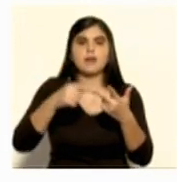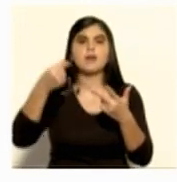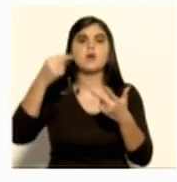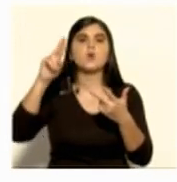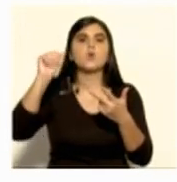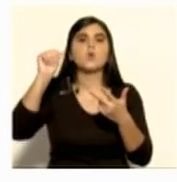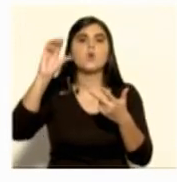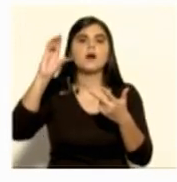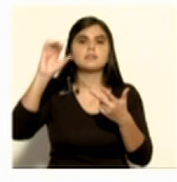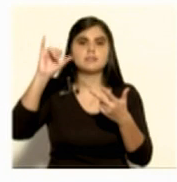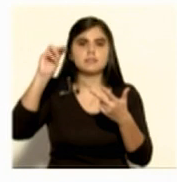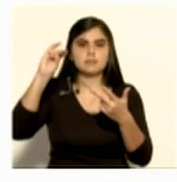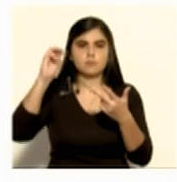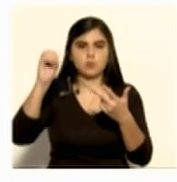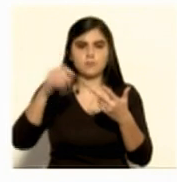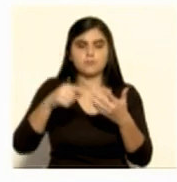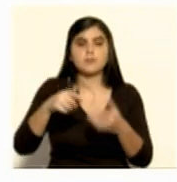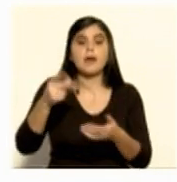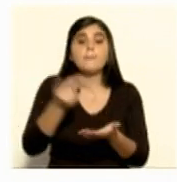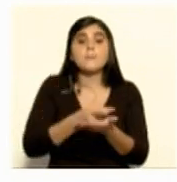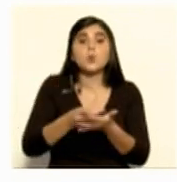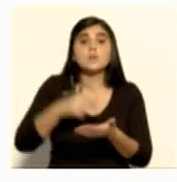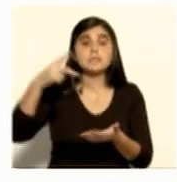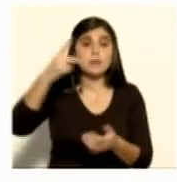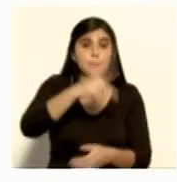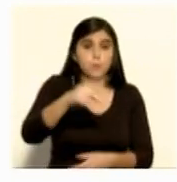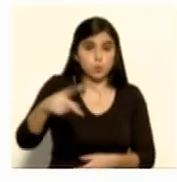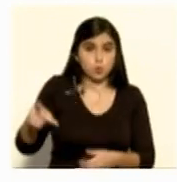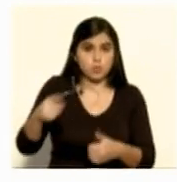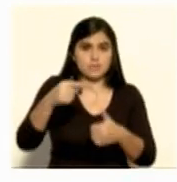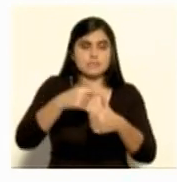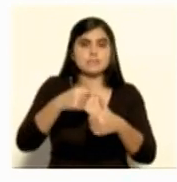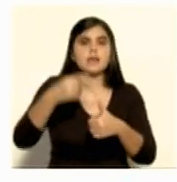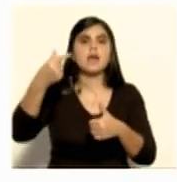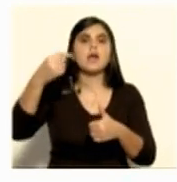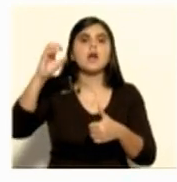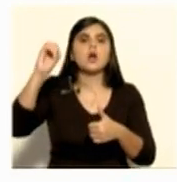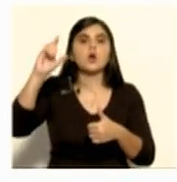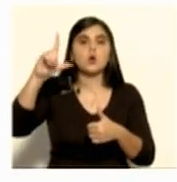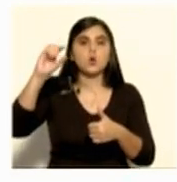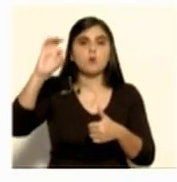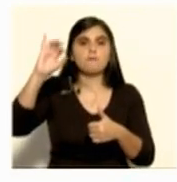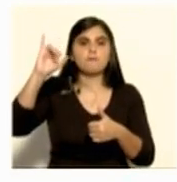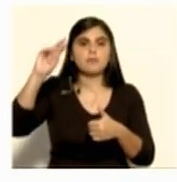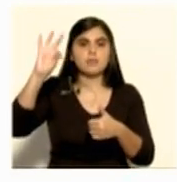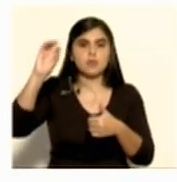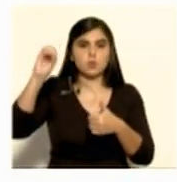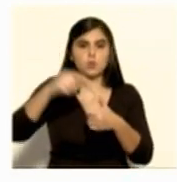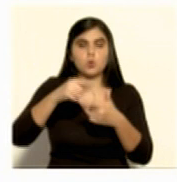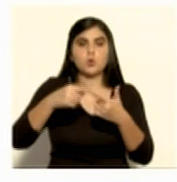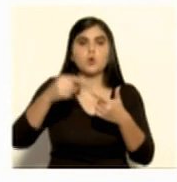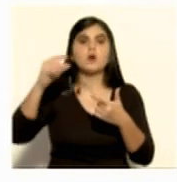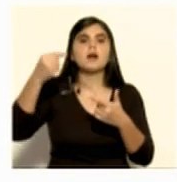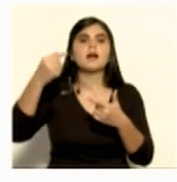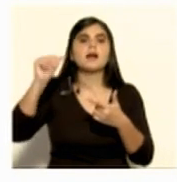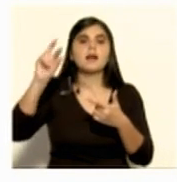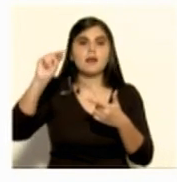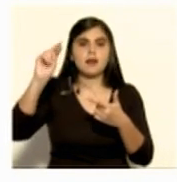Para la provincia de Punta Arenas, Cantón de Golfito, Garavito,